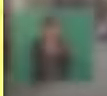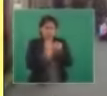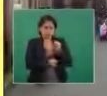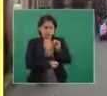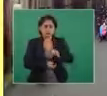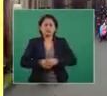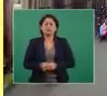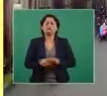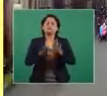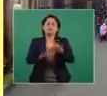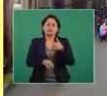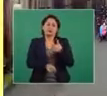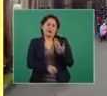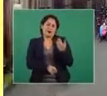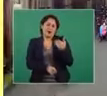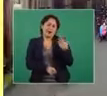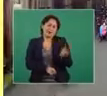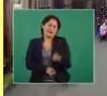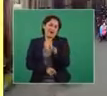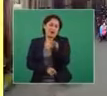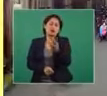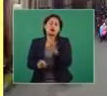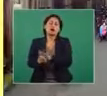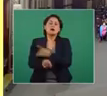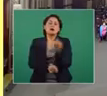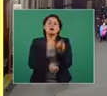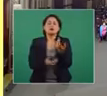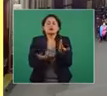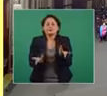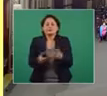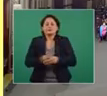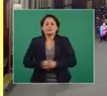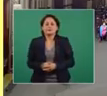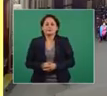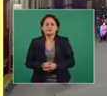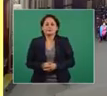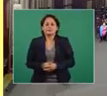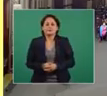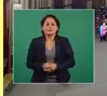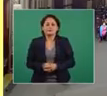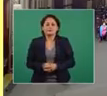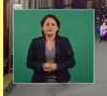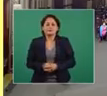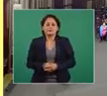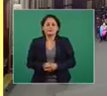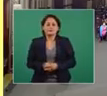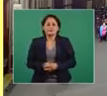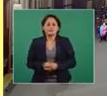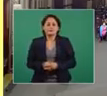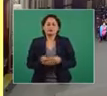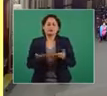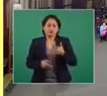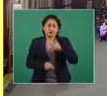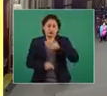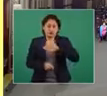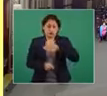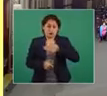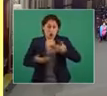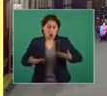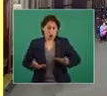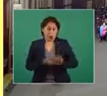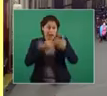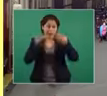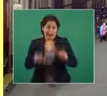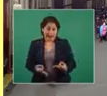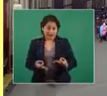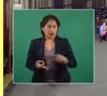Cuando le he hecho esta pregunta es porque, bueno, uno no solamente es de donde nace, uno es de donde le quieren, donde uno